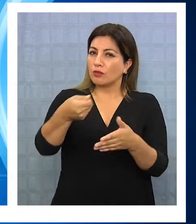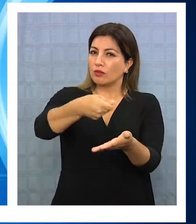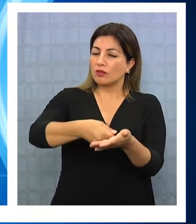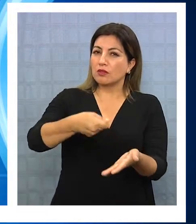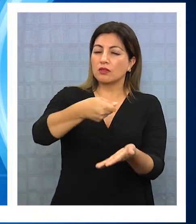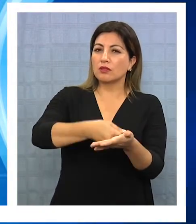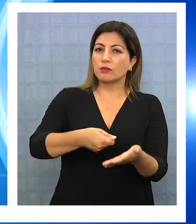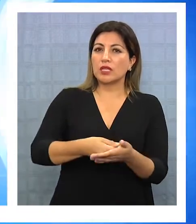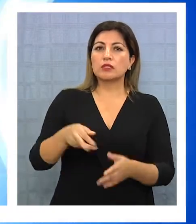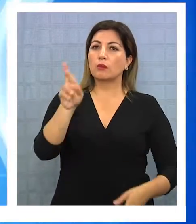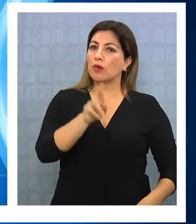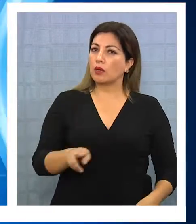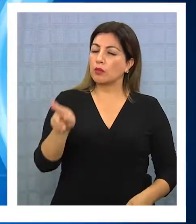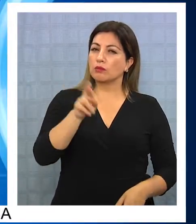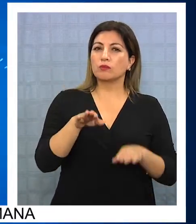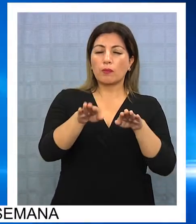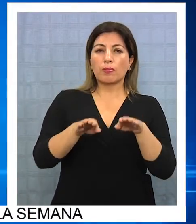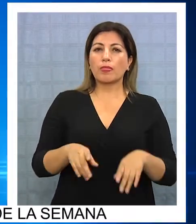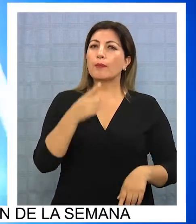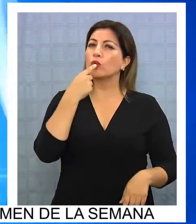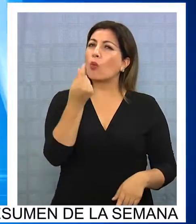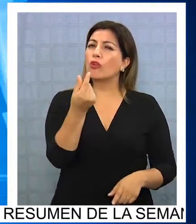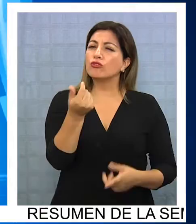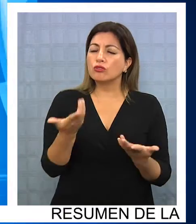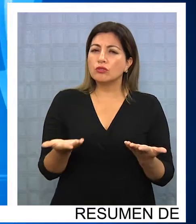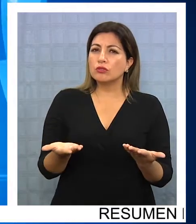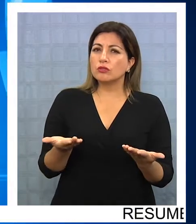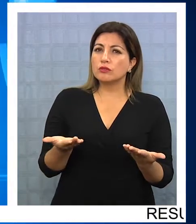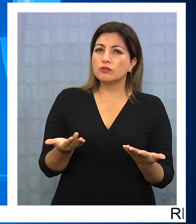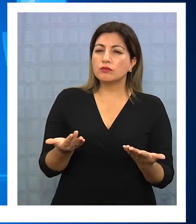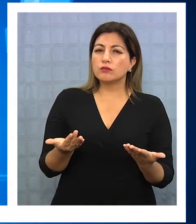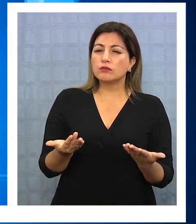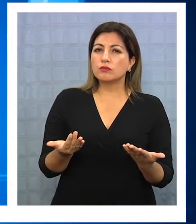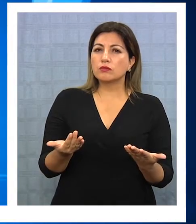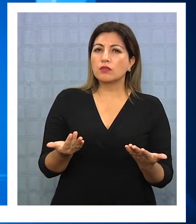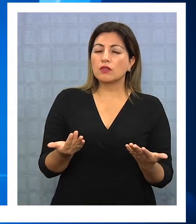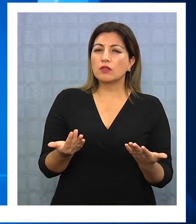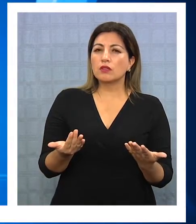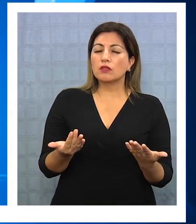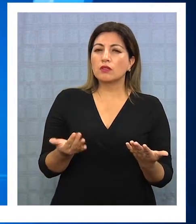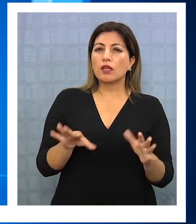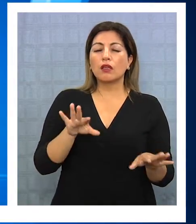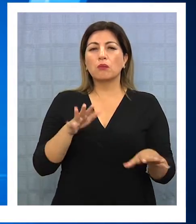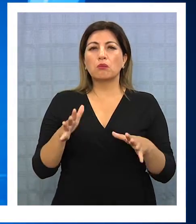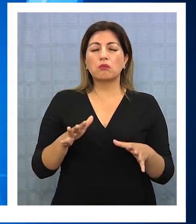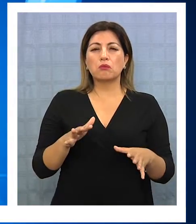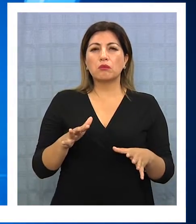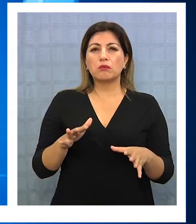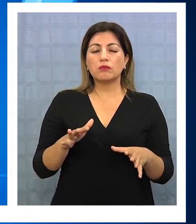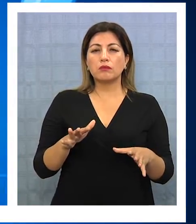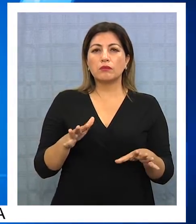está repitiendo de 4 se llama al final